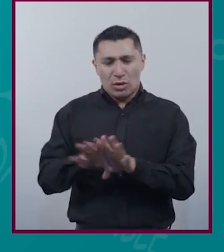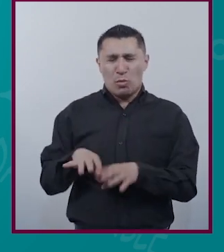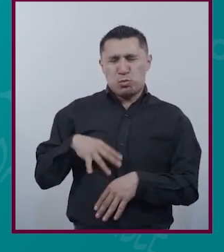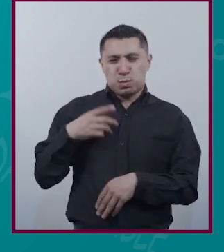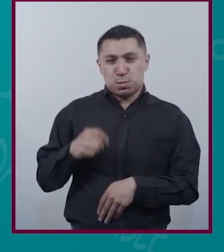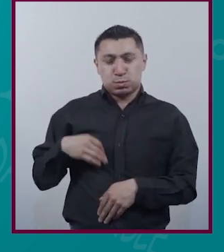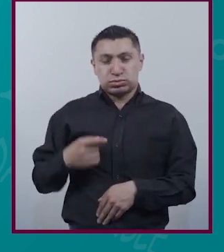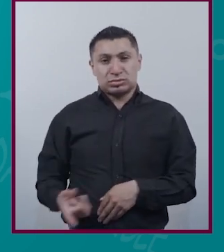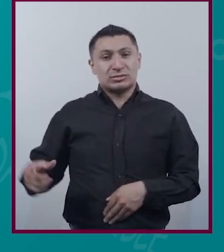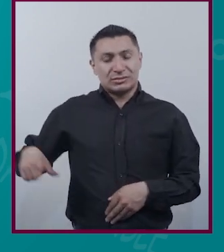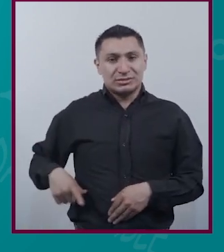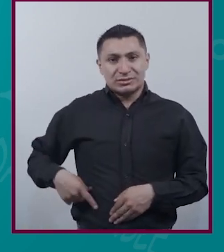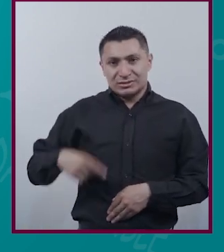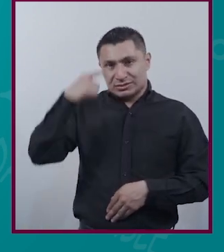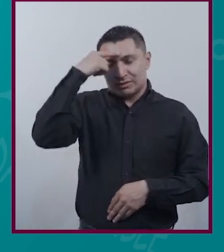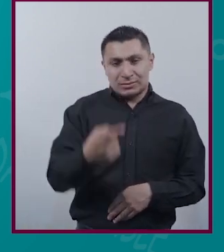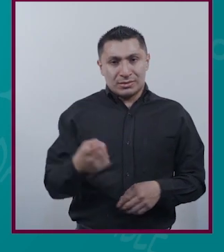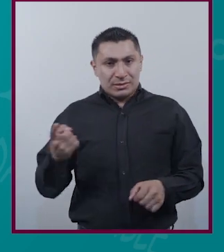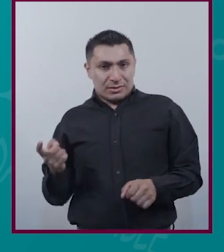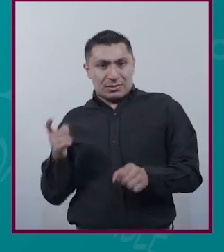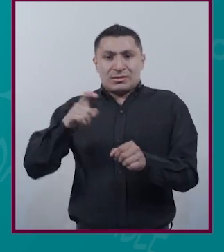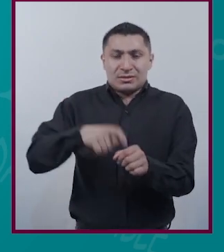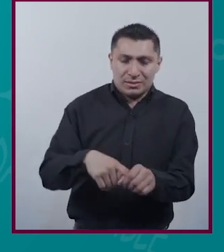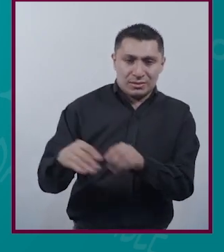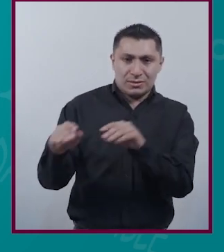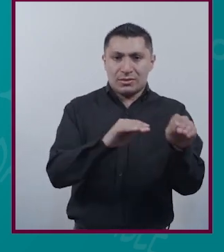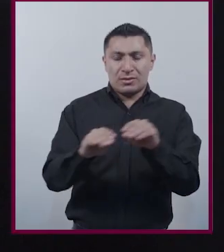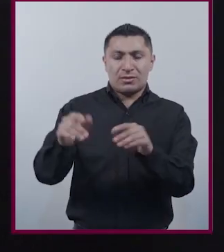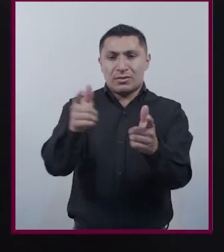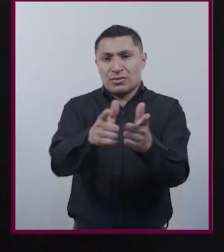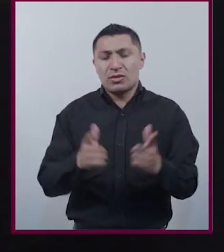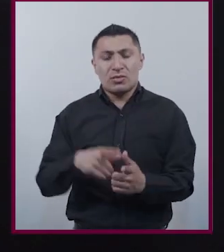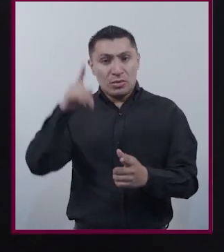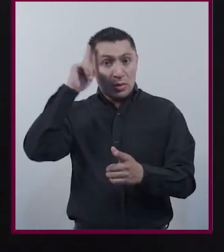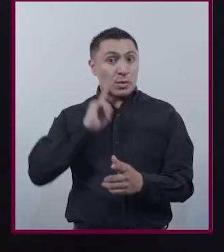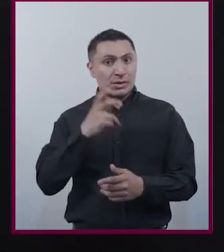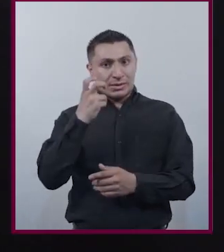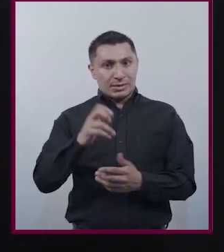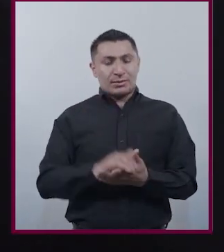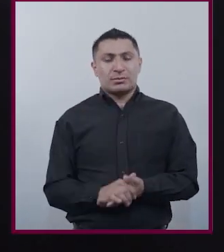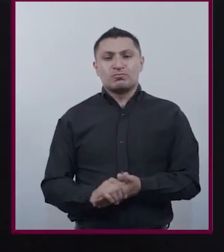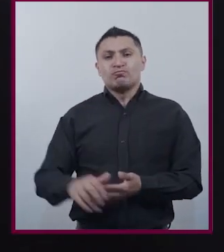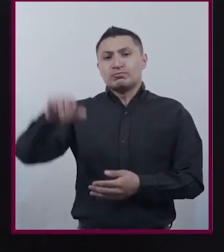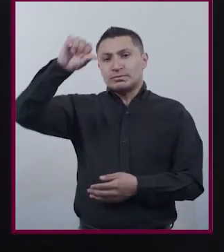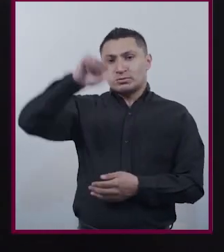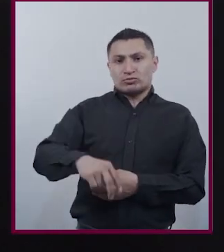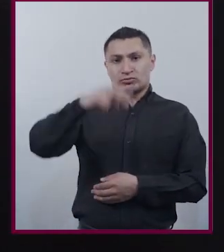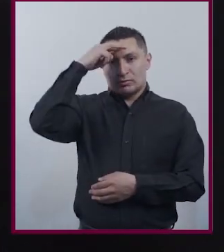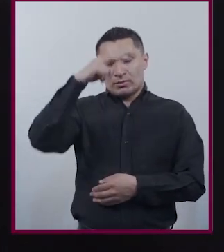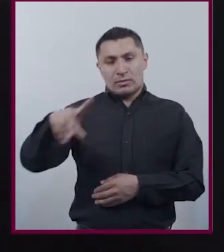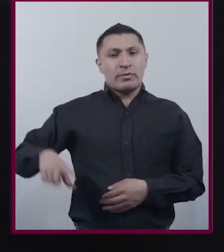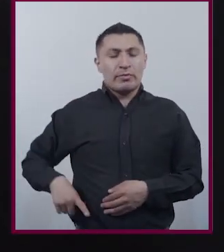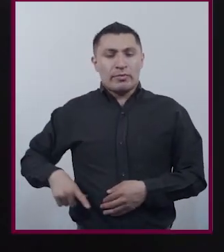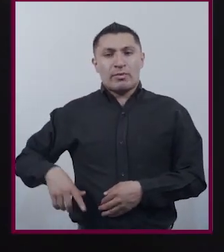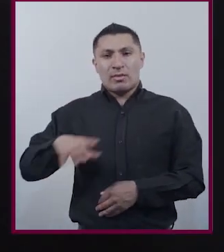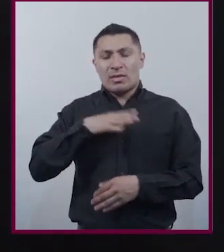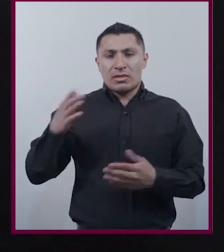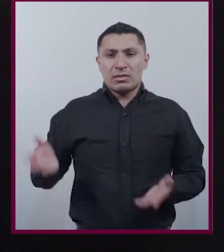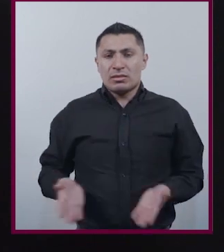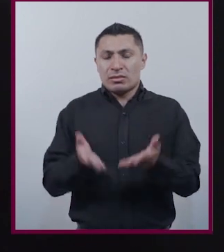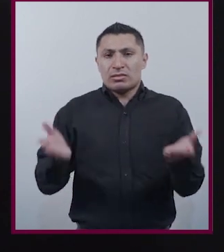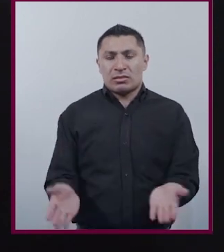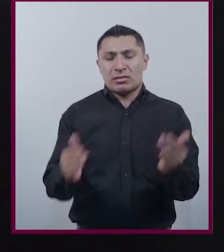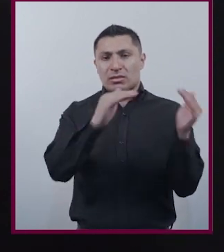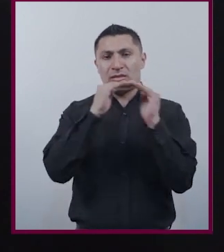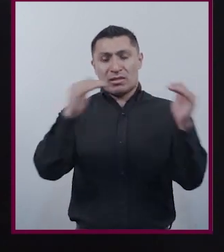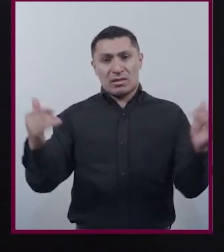por parte del gobierno Para involucrarse con los movimientos feministas Hoy, el Estado mexicano promueve la perspectiva de género en